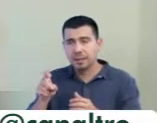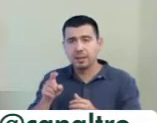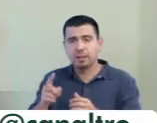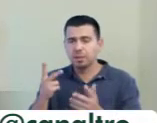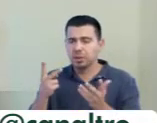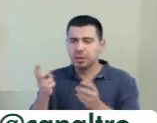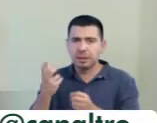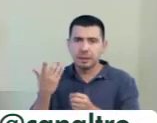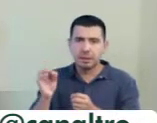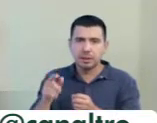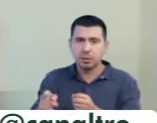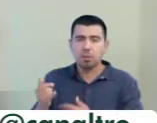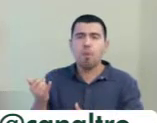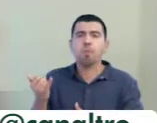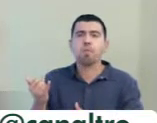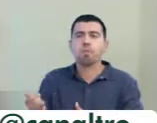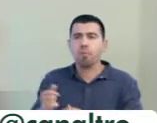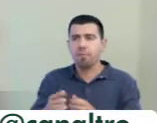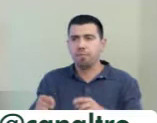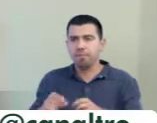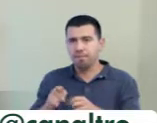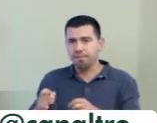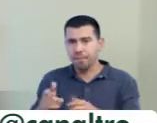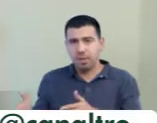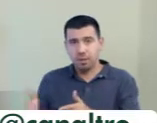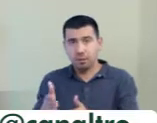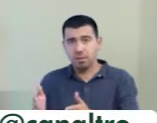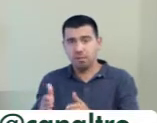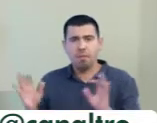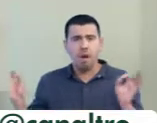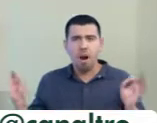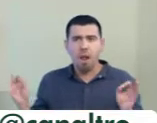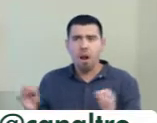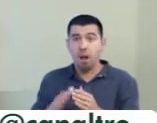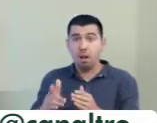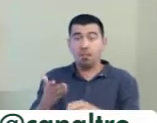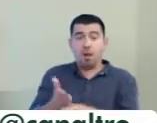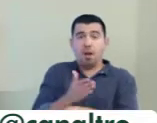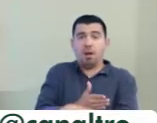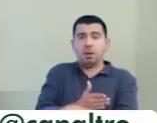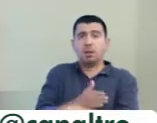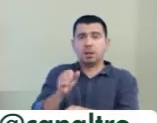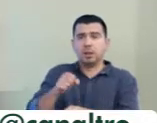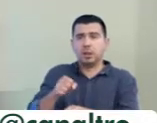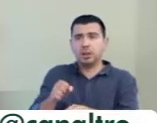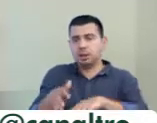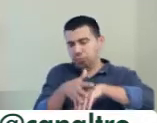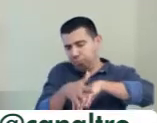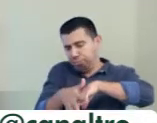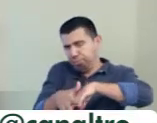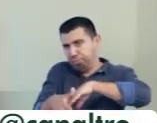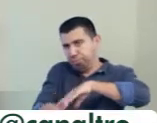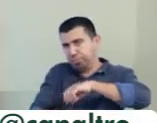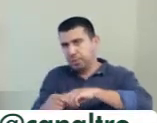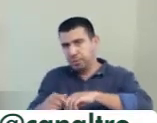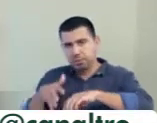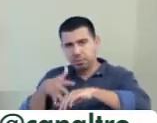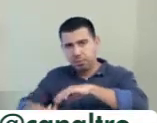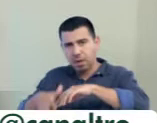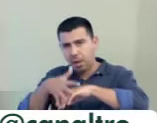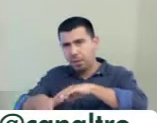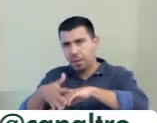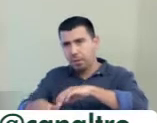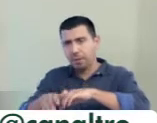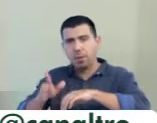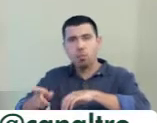76+750, en donde allá existía un derrumbe antiguo, el cual se ha activado a raíz de